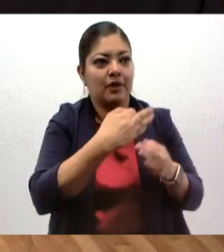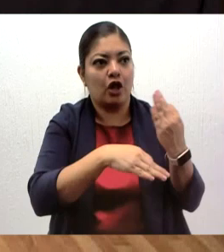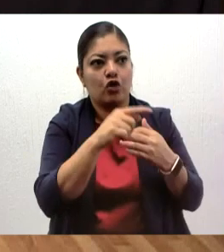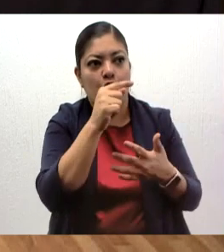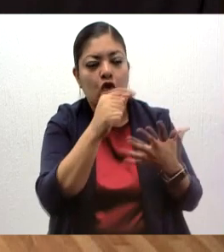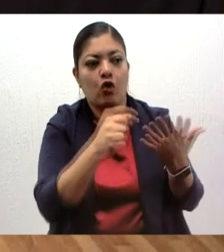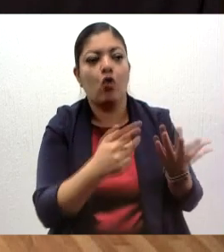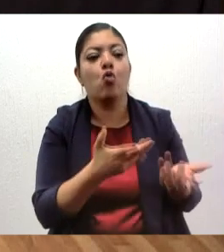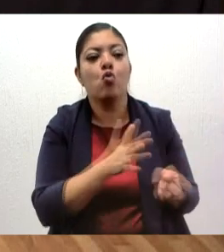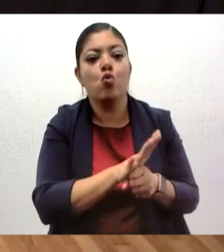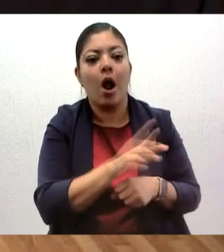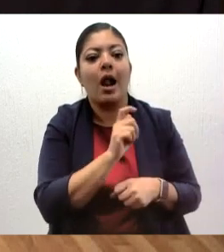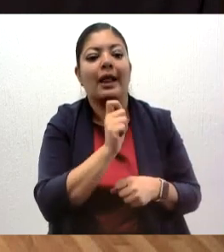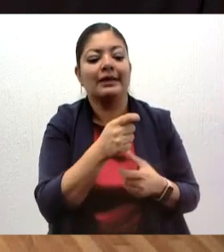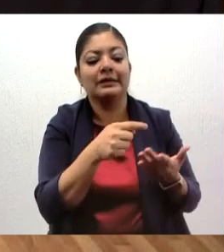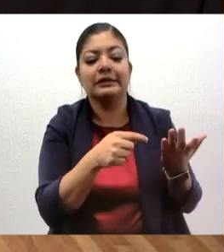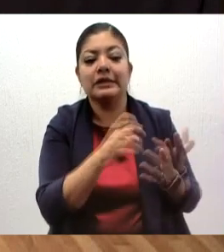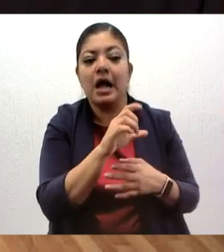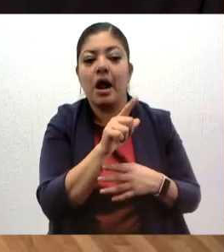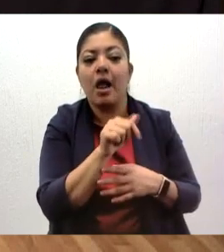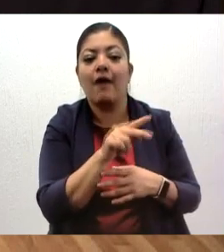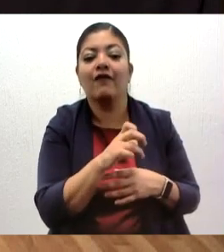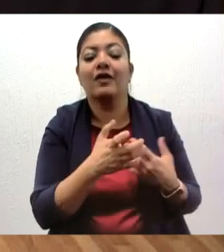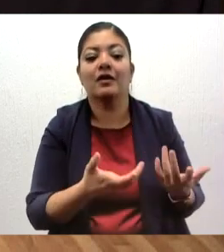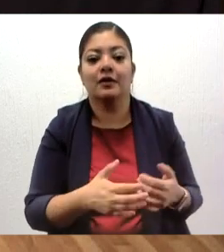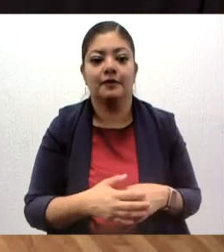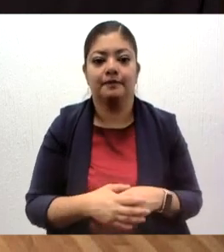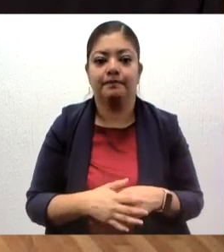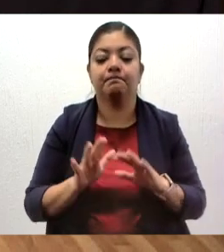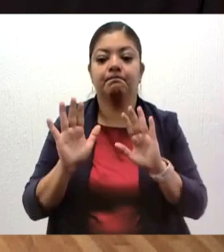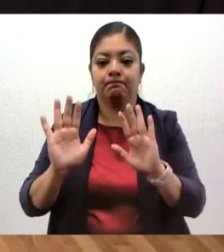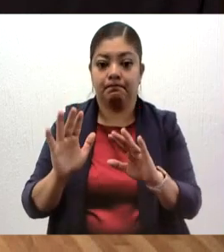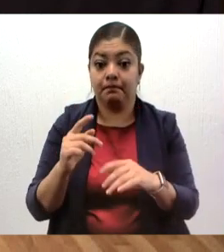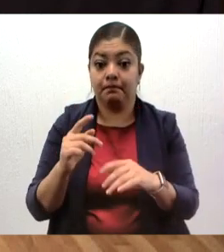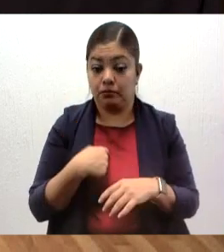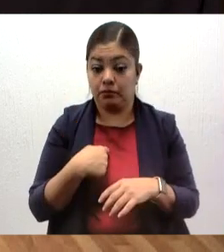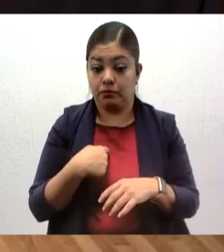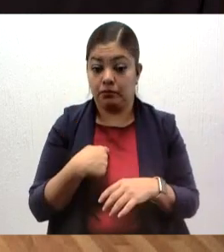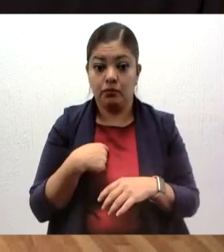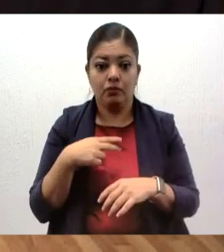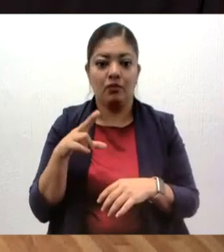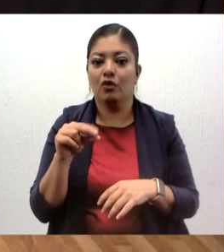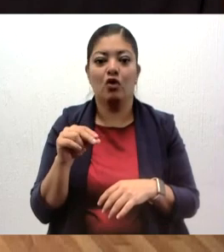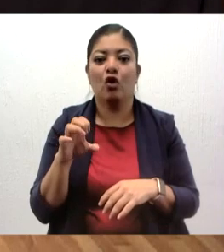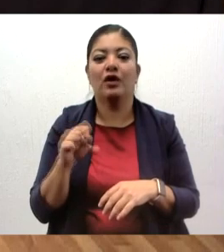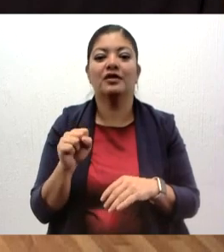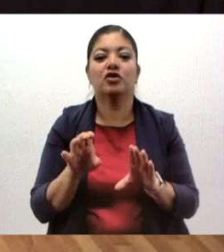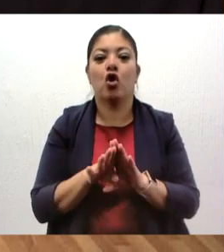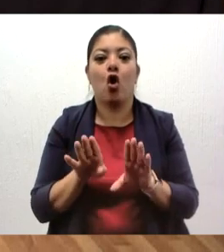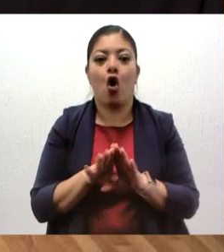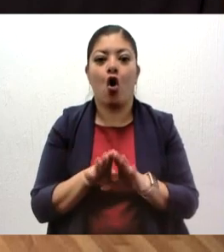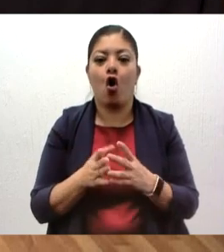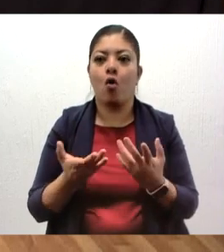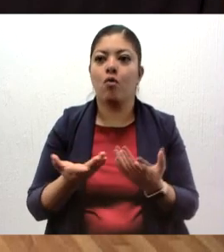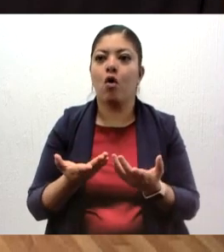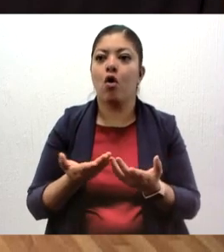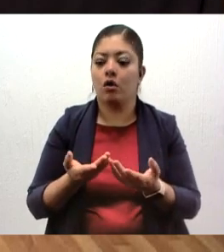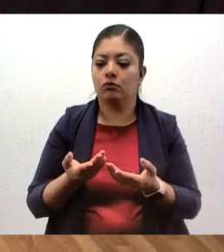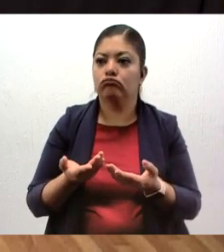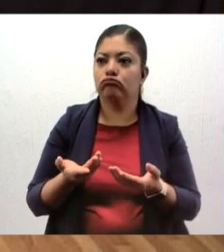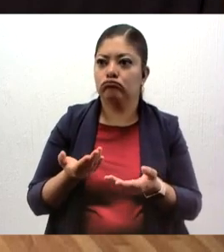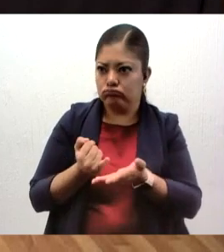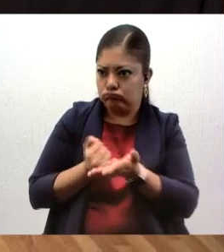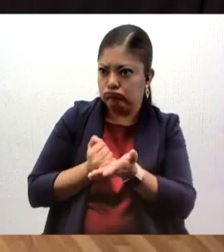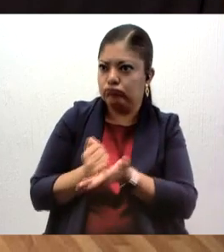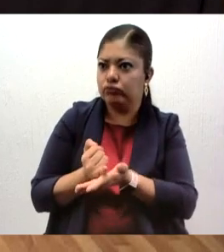Cuáles son las claves los municipios insisto no este no es una moneda de cambio el pan y me